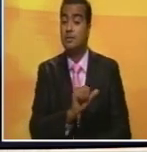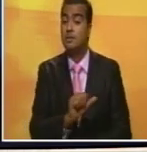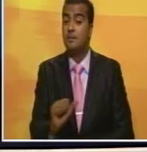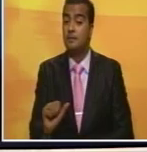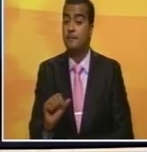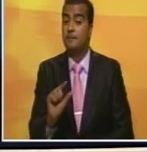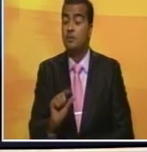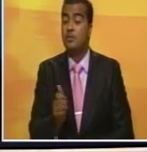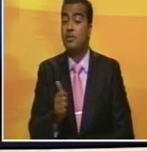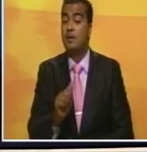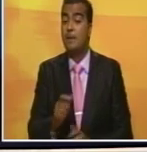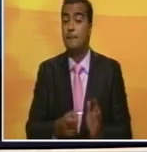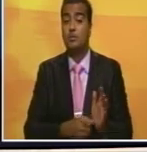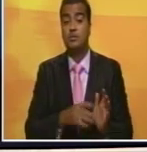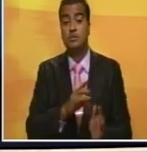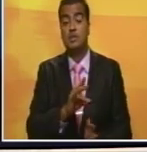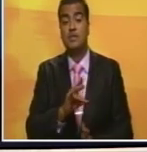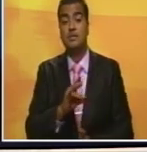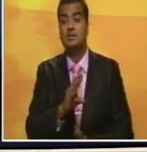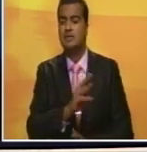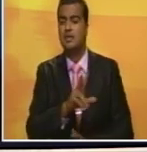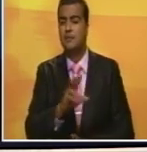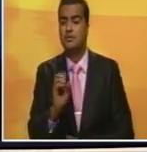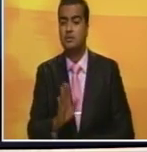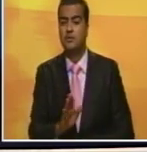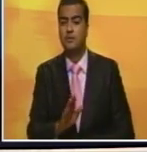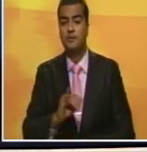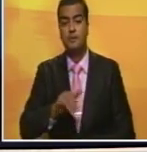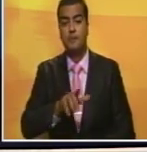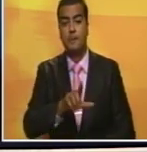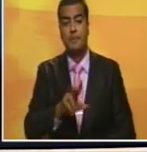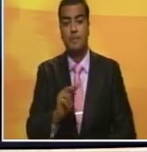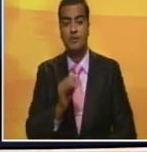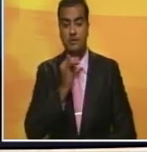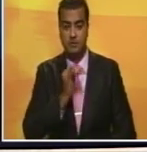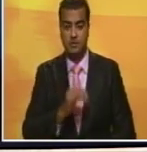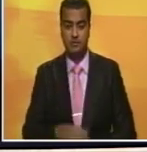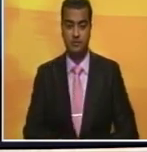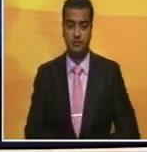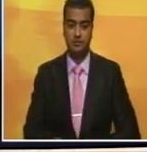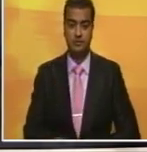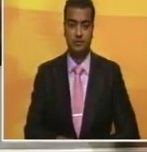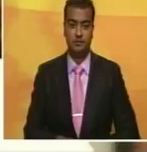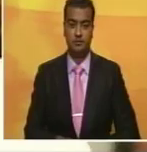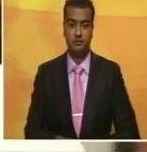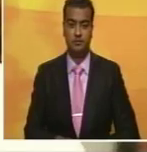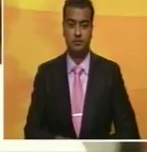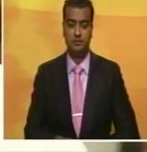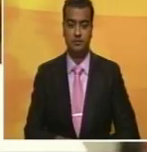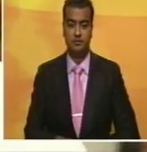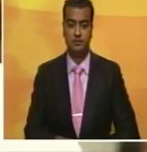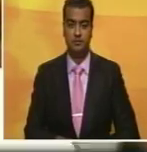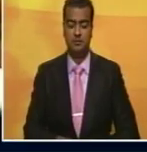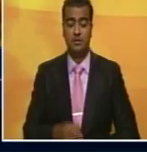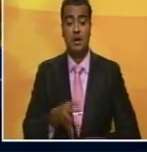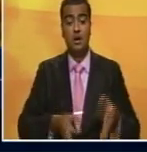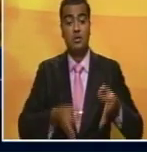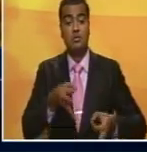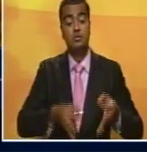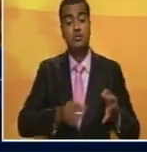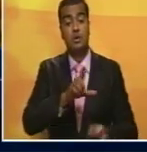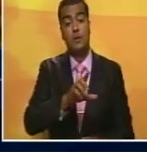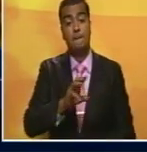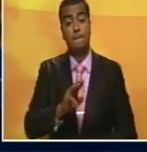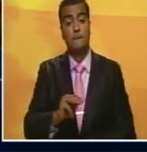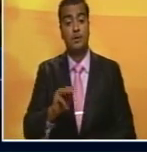se redujo 10,63%. José Leonardo Nava nos presenta esta información. A juicio de Luis Morales